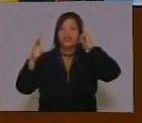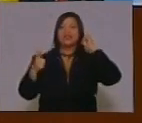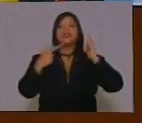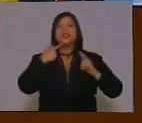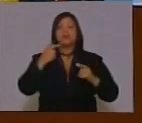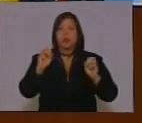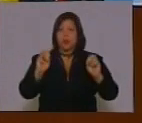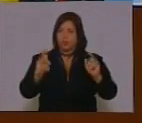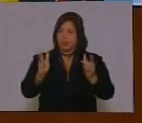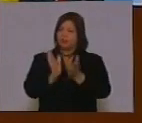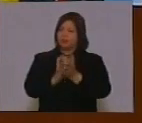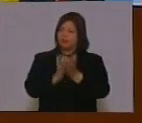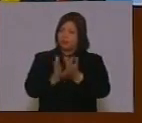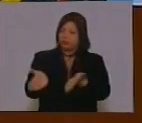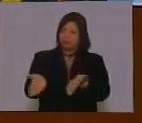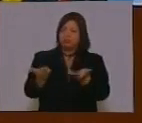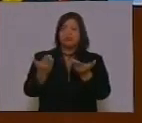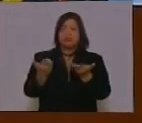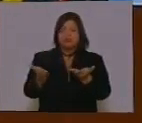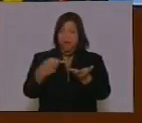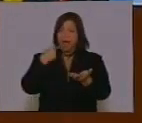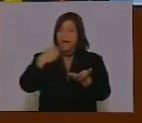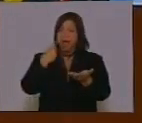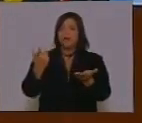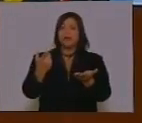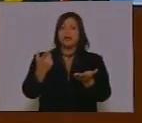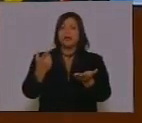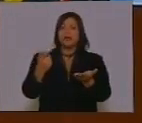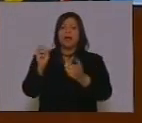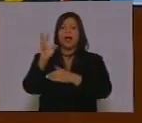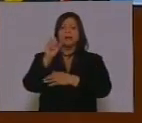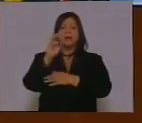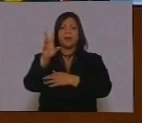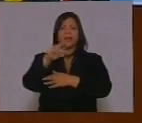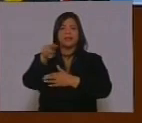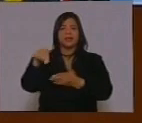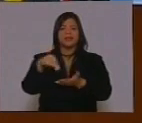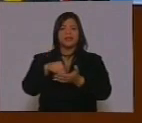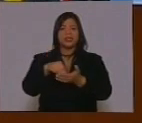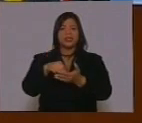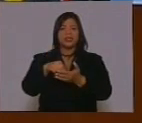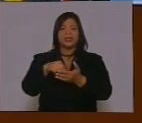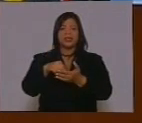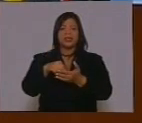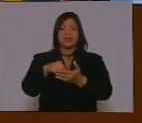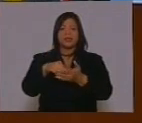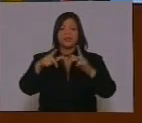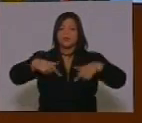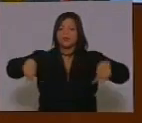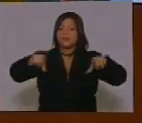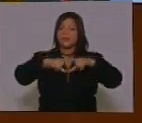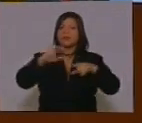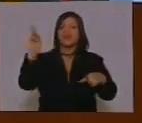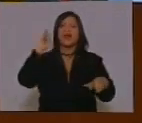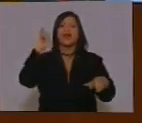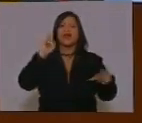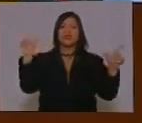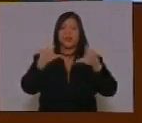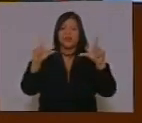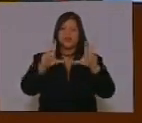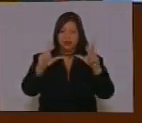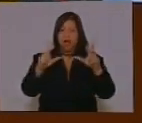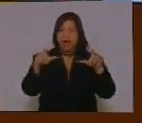la oportunidad para que esos estudiantes pudieran expresarse y convocó una cadena nacional de radio